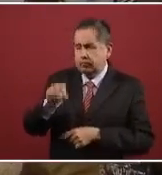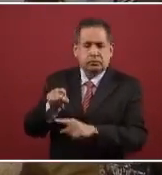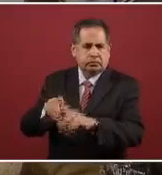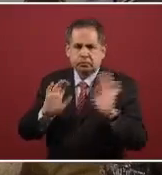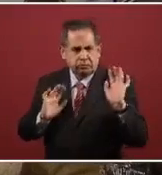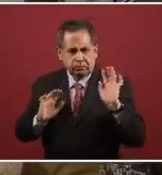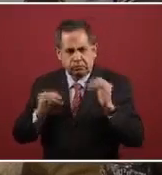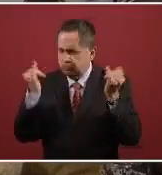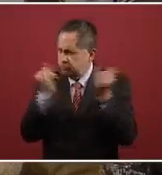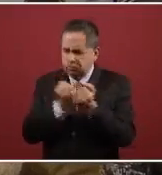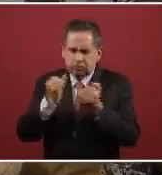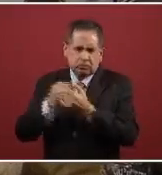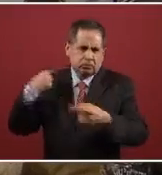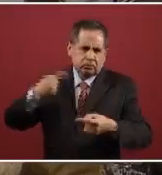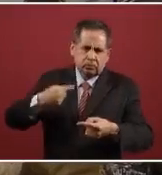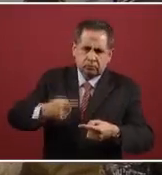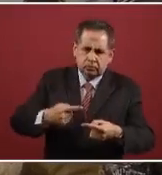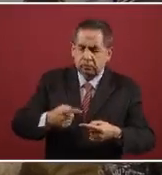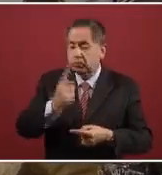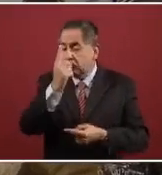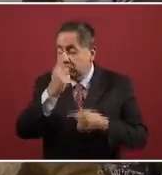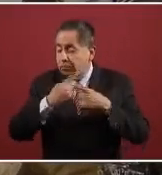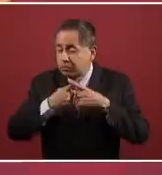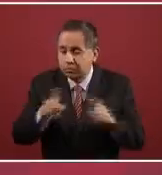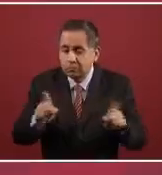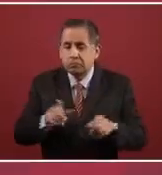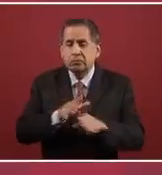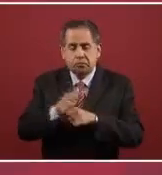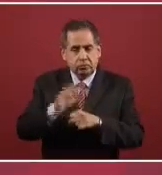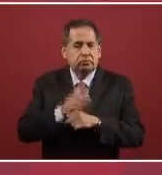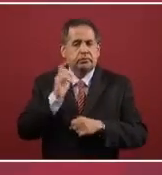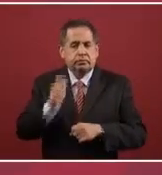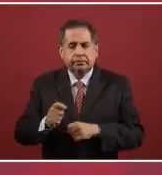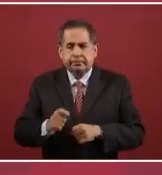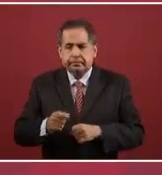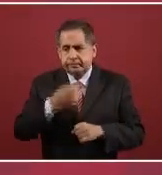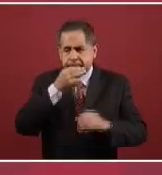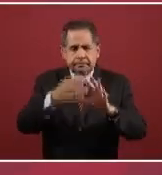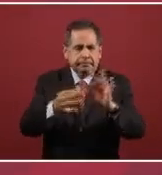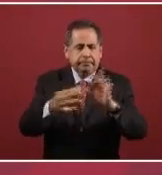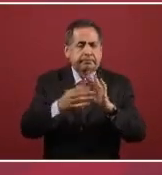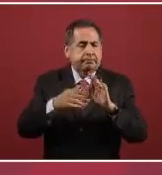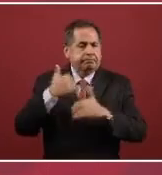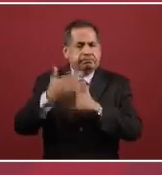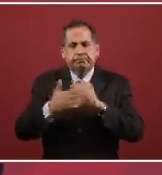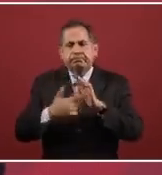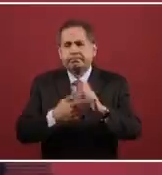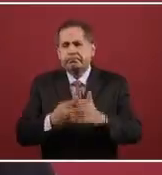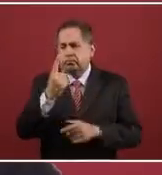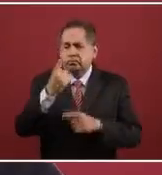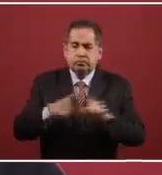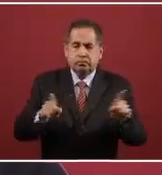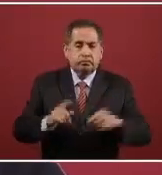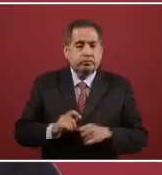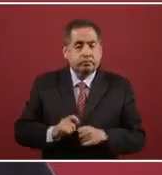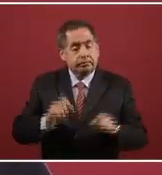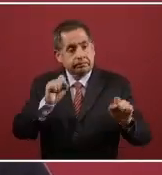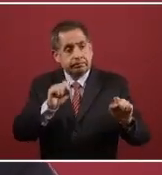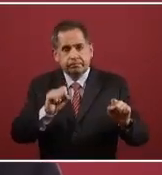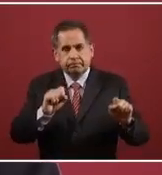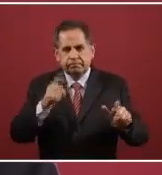igual. ¿Cuáles son las diferencias que también más adelante podríamos presentar? Una, que unos cuadros